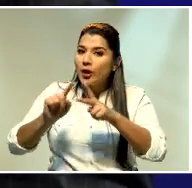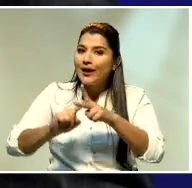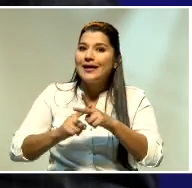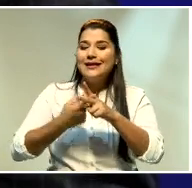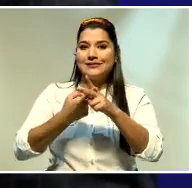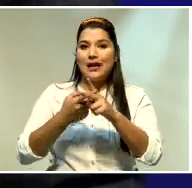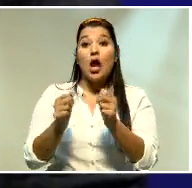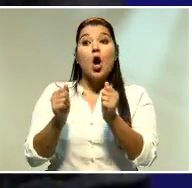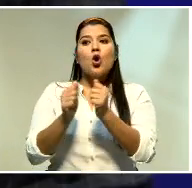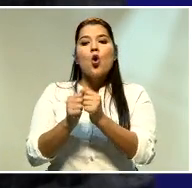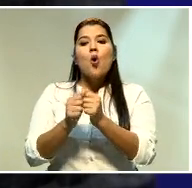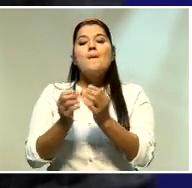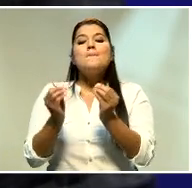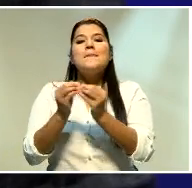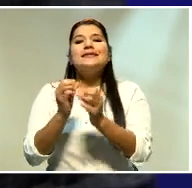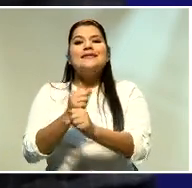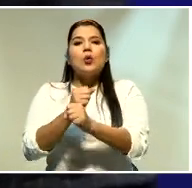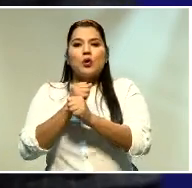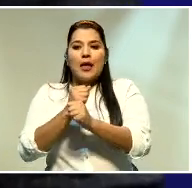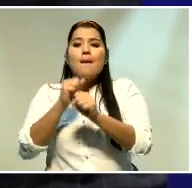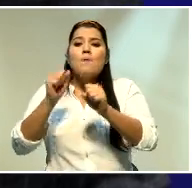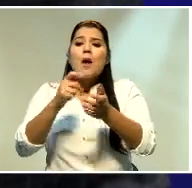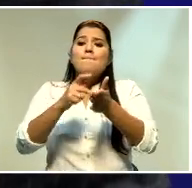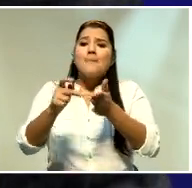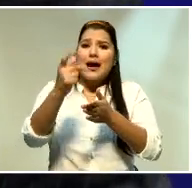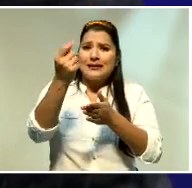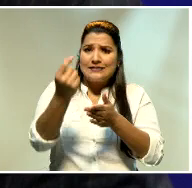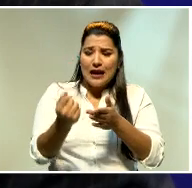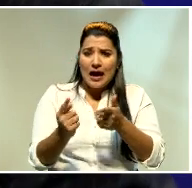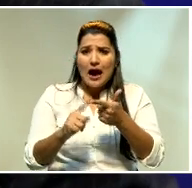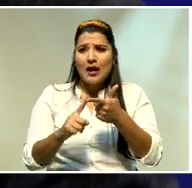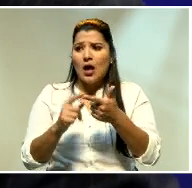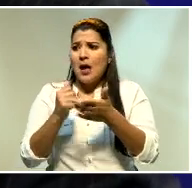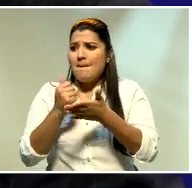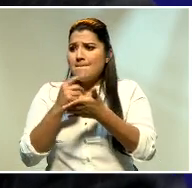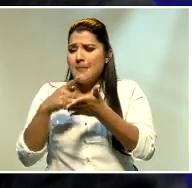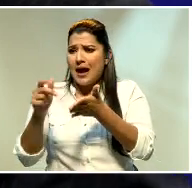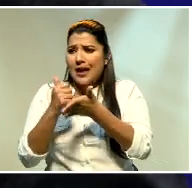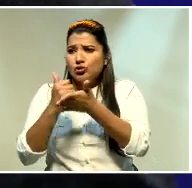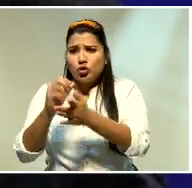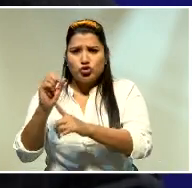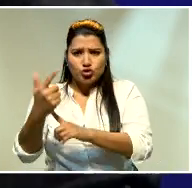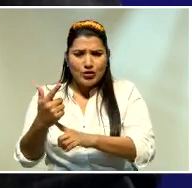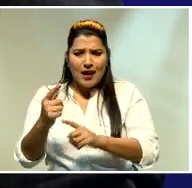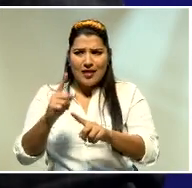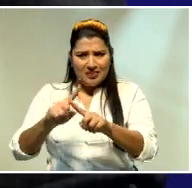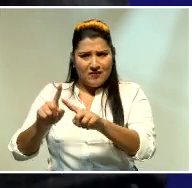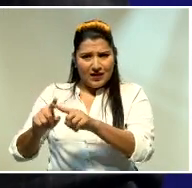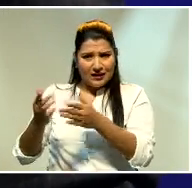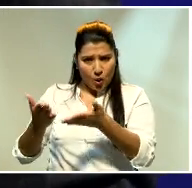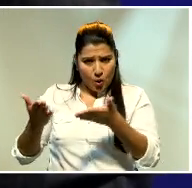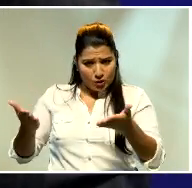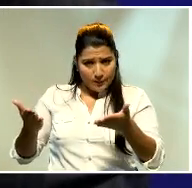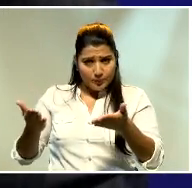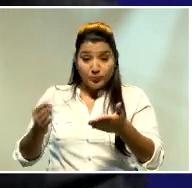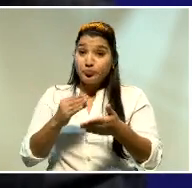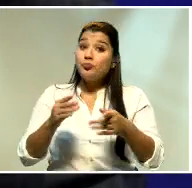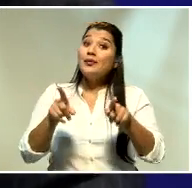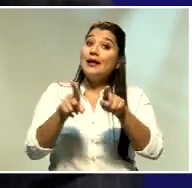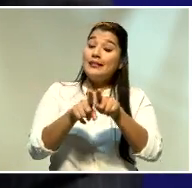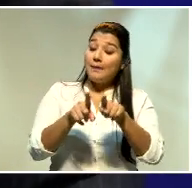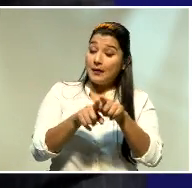con estabilidad, pagando salarios, pagando las ayudas sociales, pagando diferentes cosas. Y en la otra parte de la